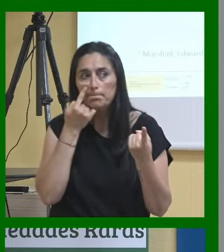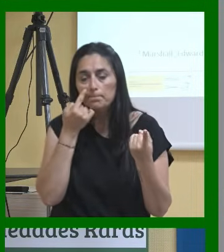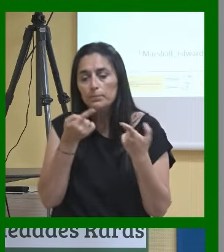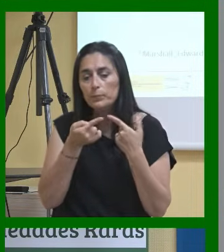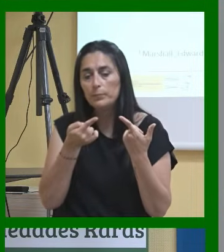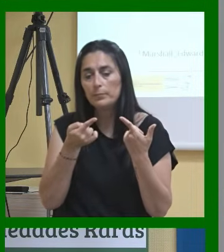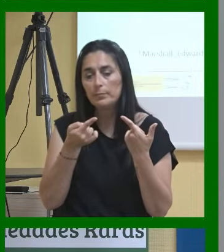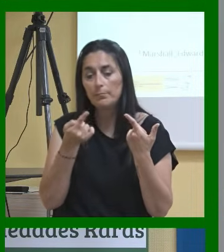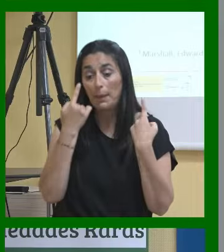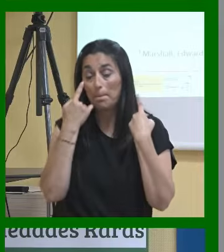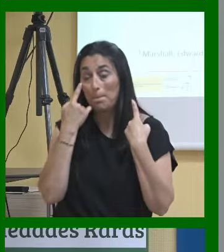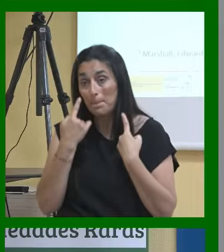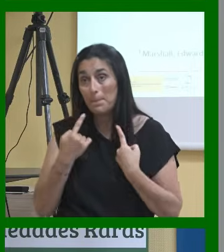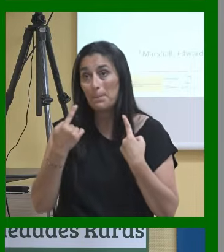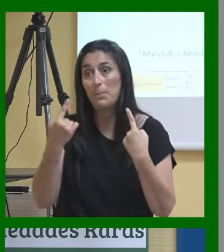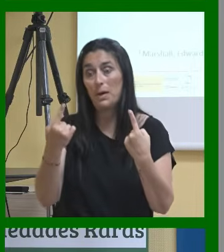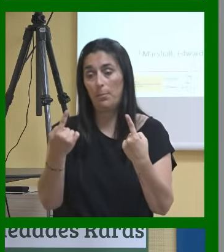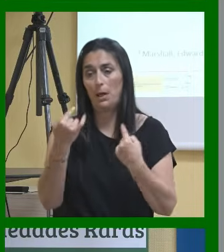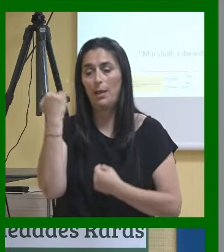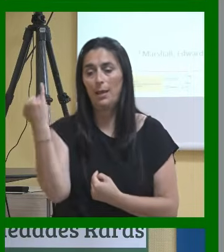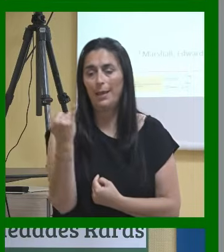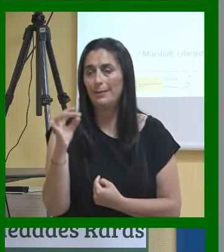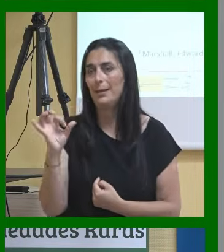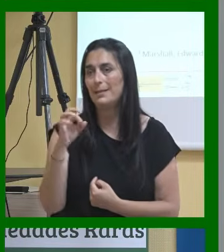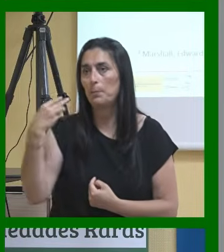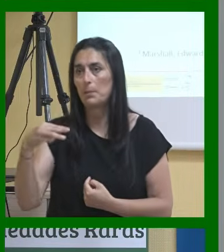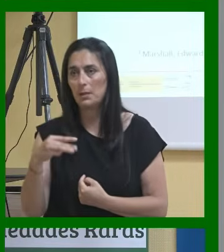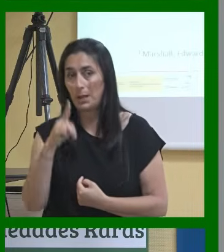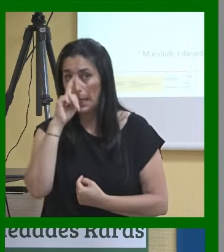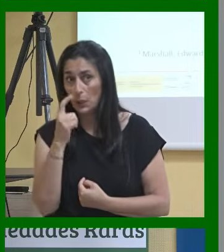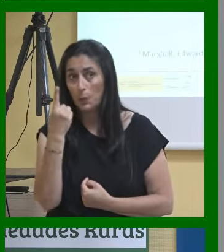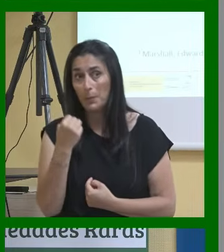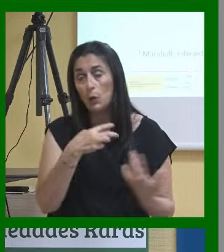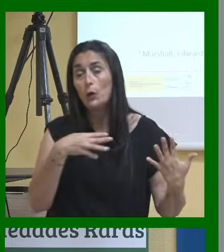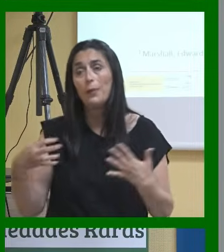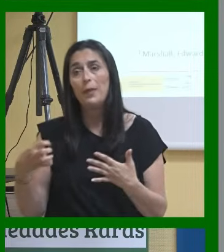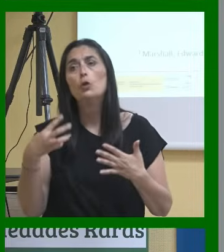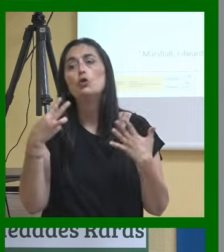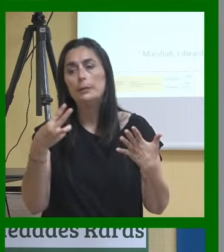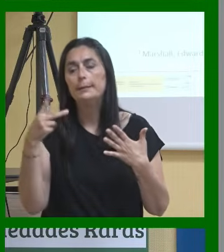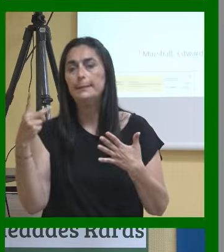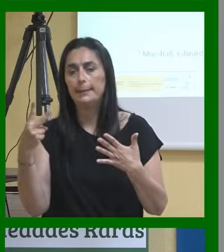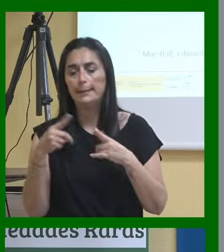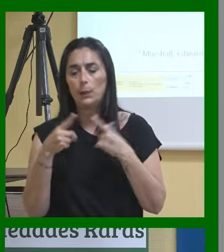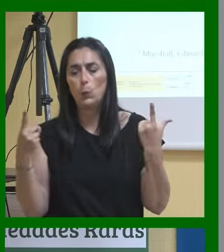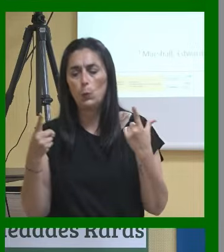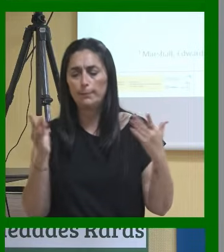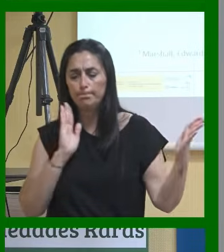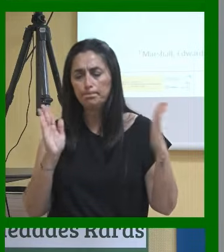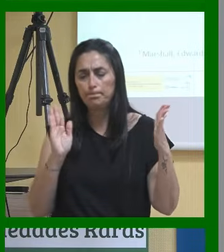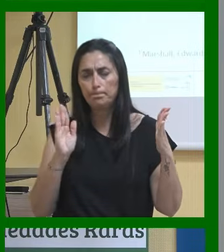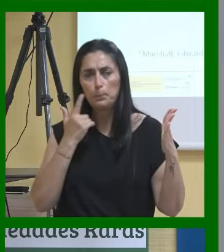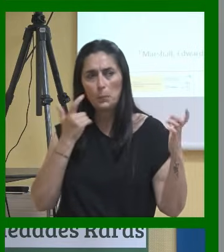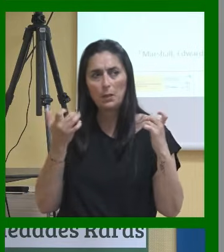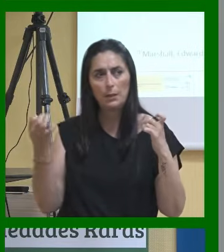describió por primera vez J.S. Marshall en 1987 y es un episodio que se caracteriza